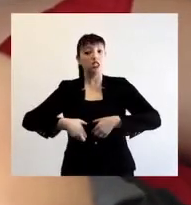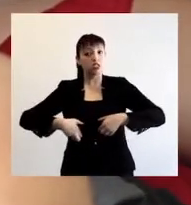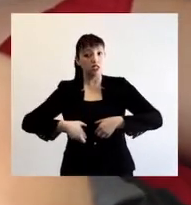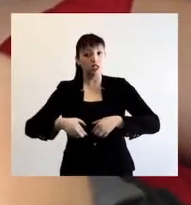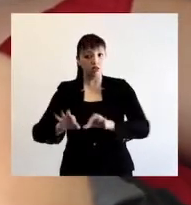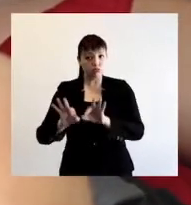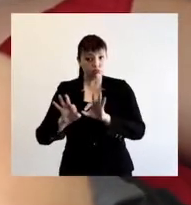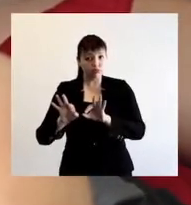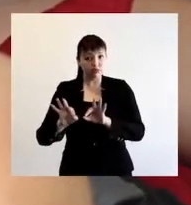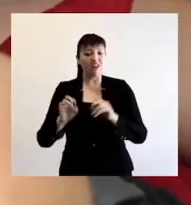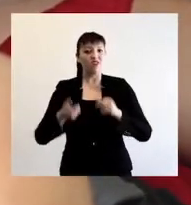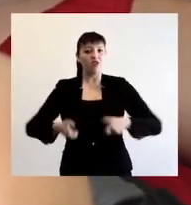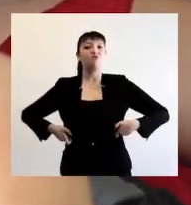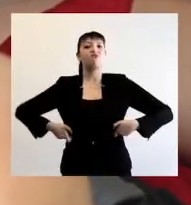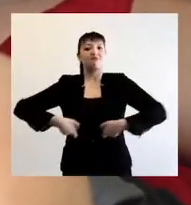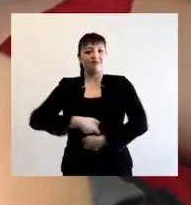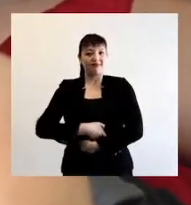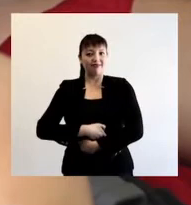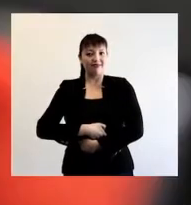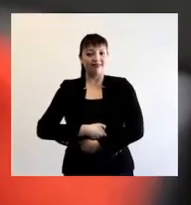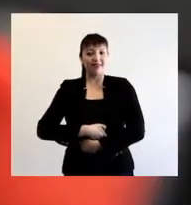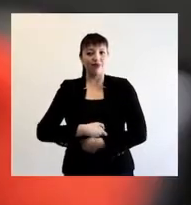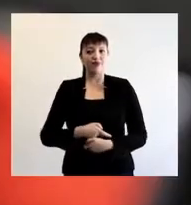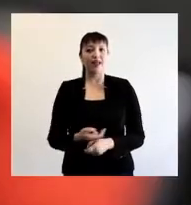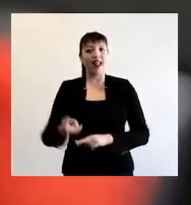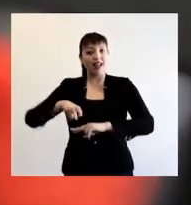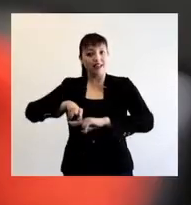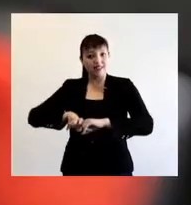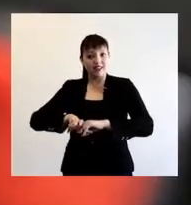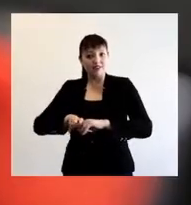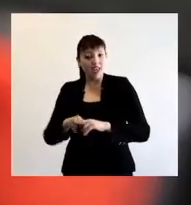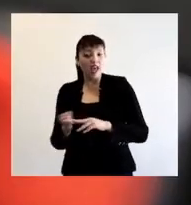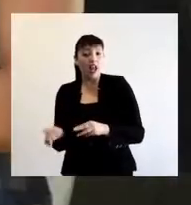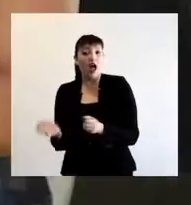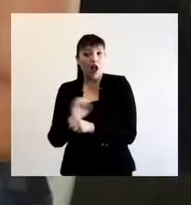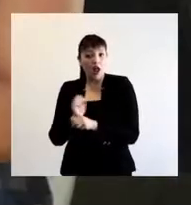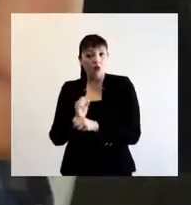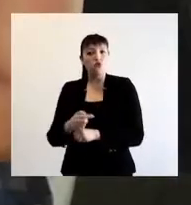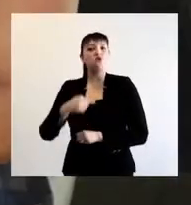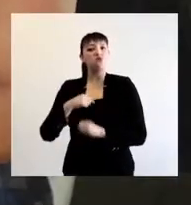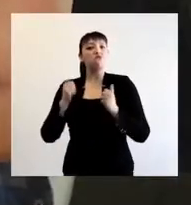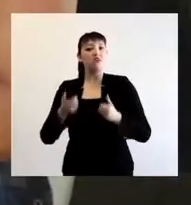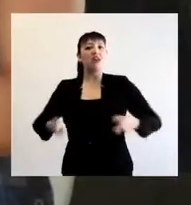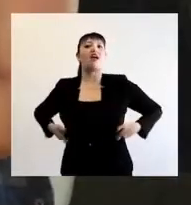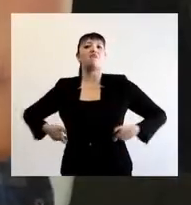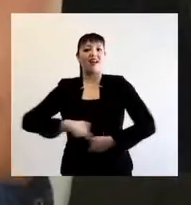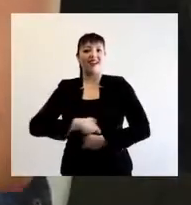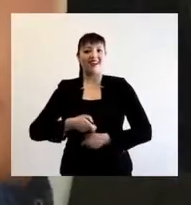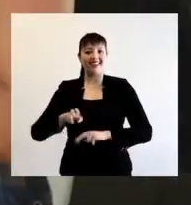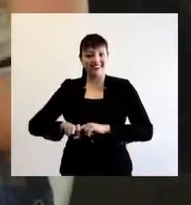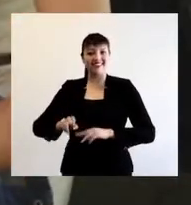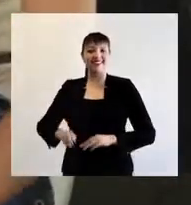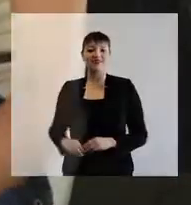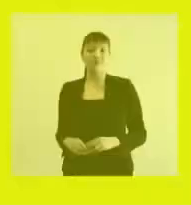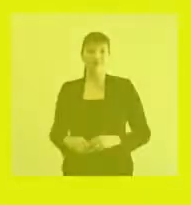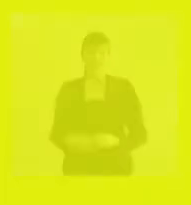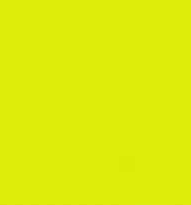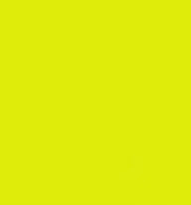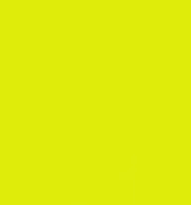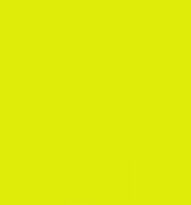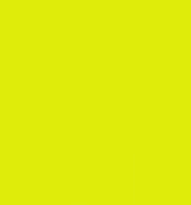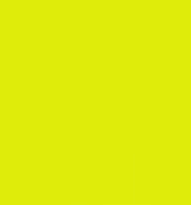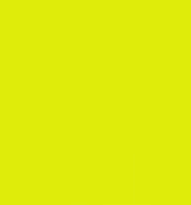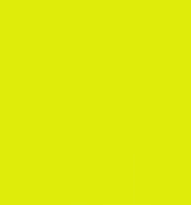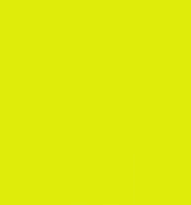cinta, entonces el arnés está bien ajustado. La silla bien sujeta al auto y yo bien amarrado a la silla.